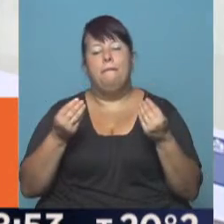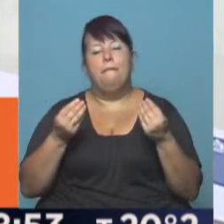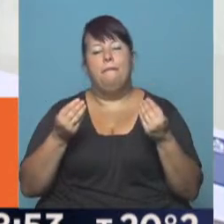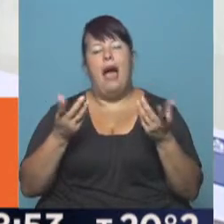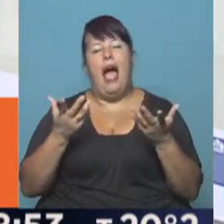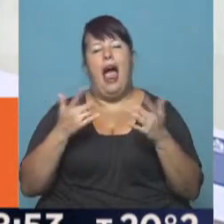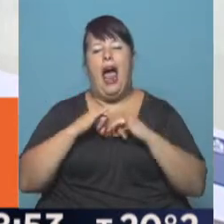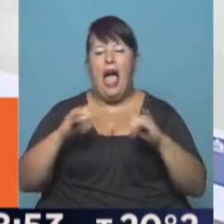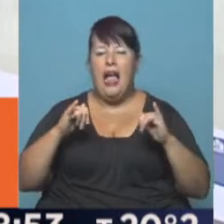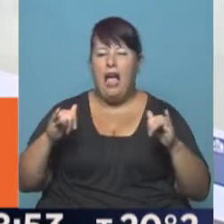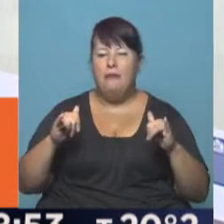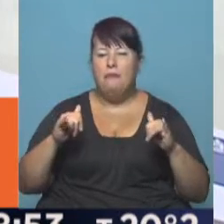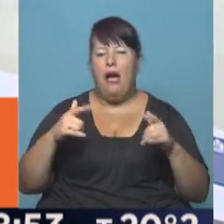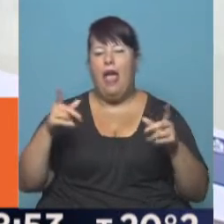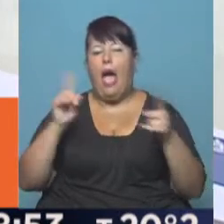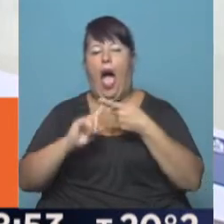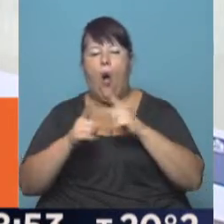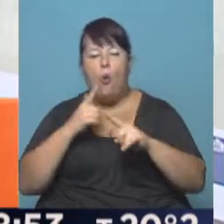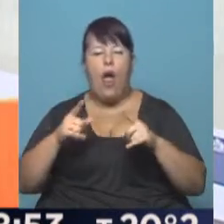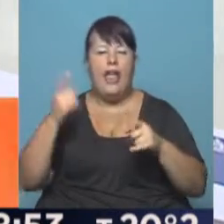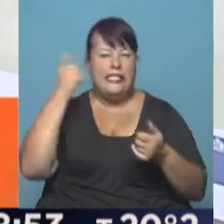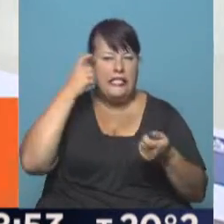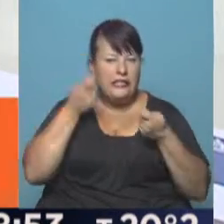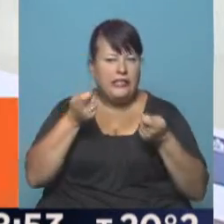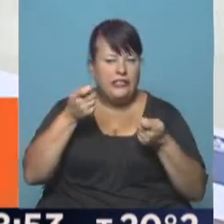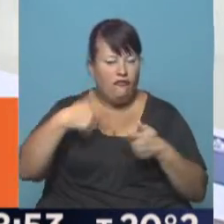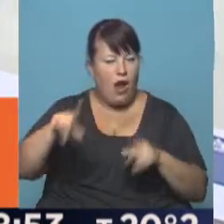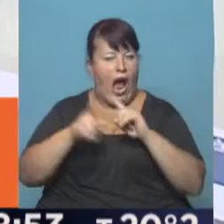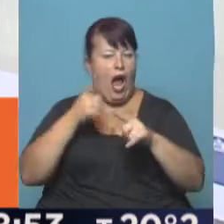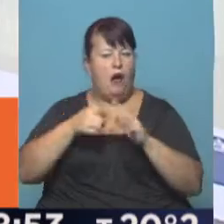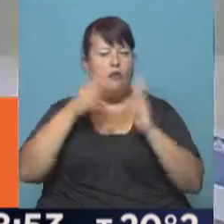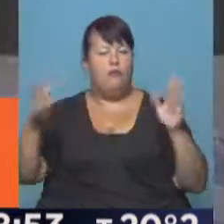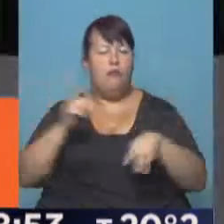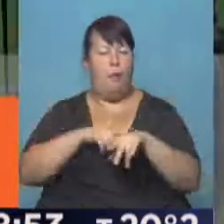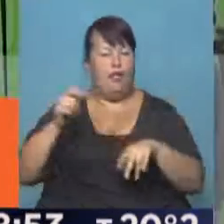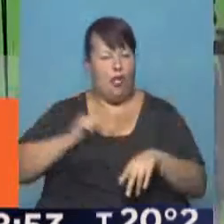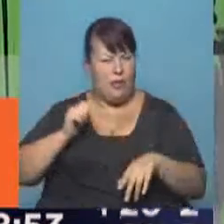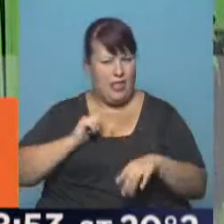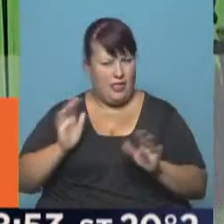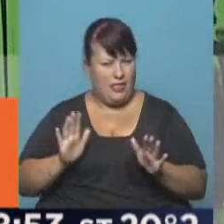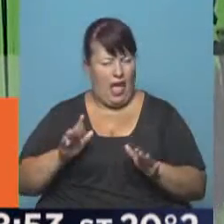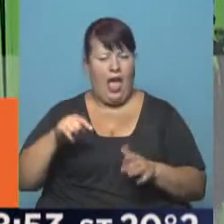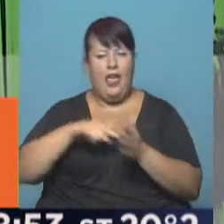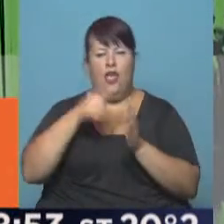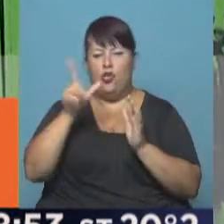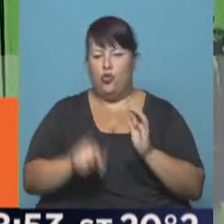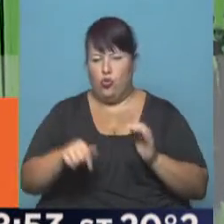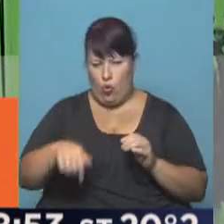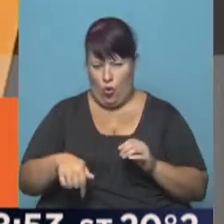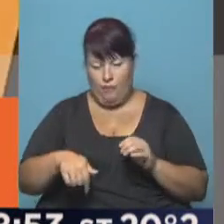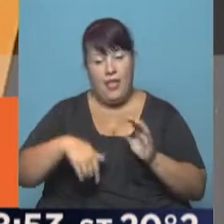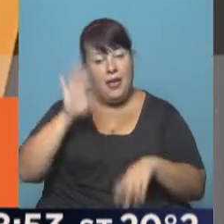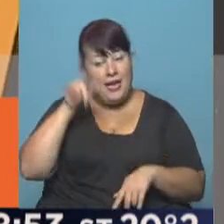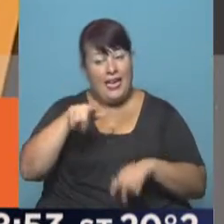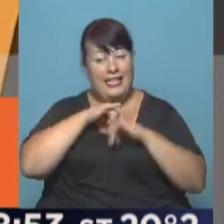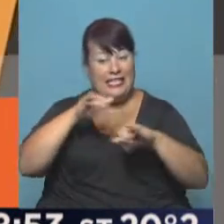para las campañas medianamente orquestadas, campañas psicológicas que fueron orquestadas durante las últimas dictaduras en el Cono Sur. Específicamente